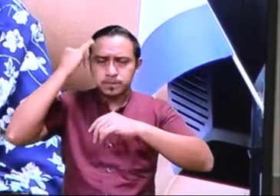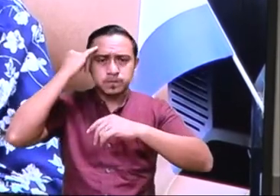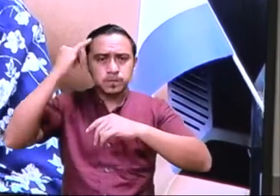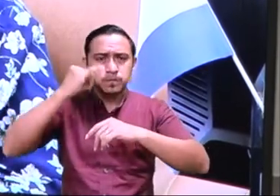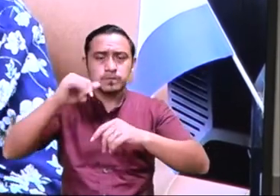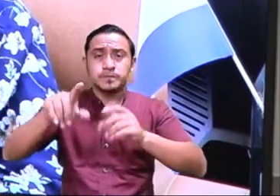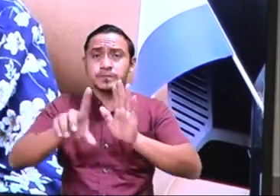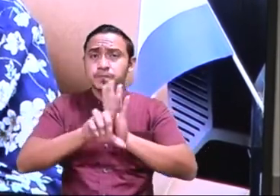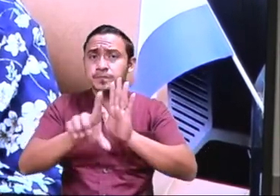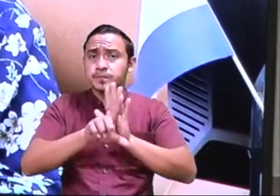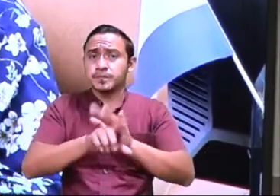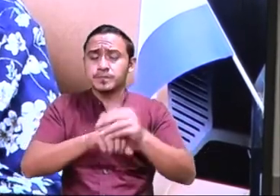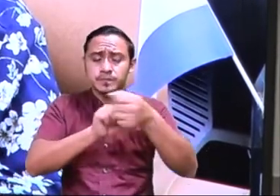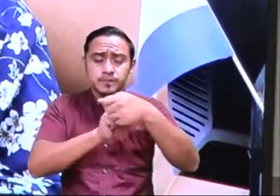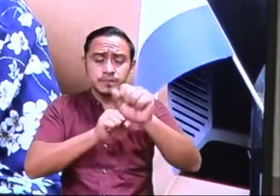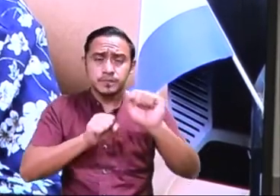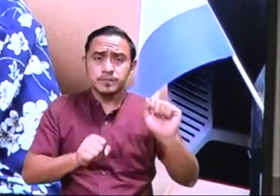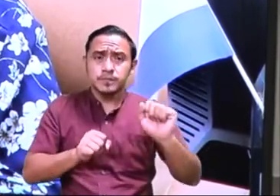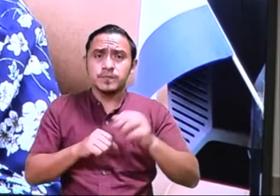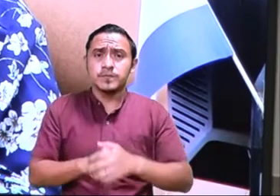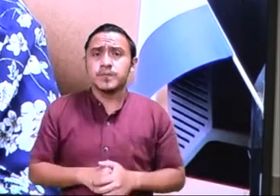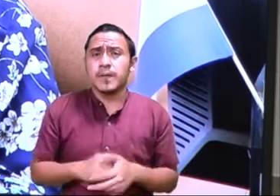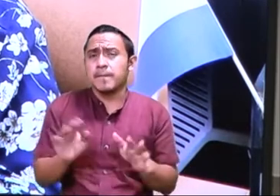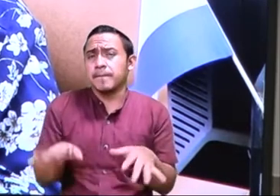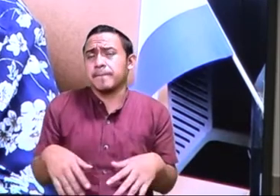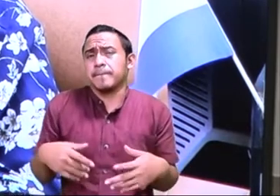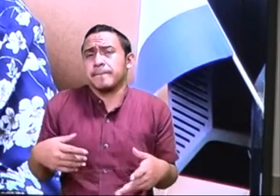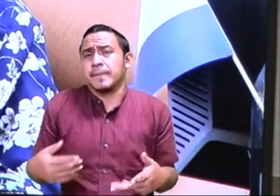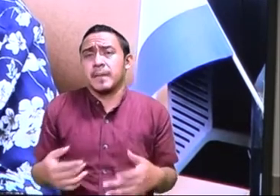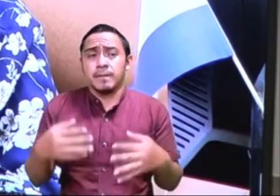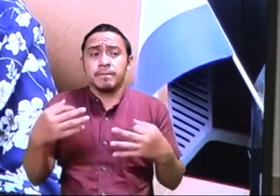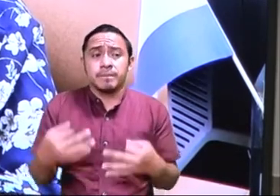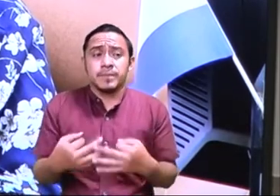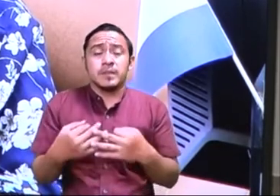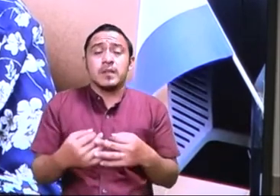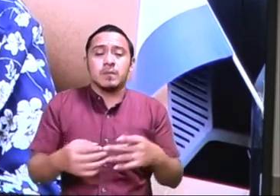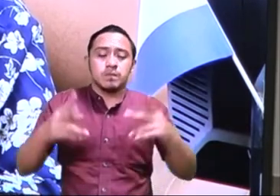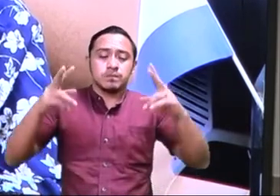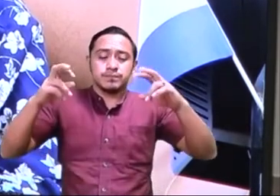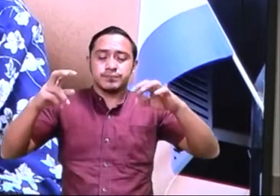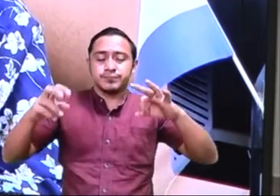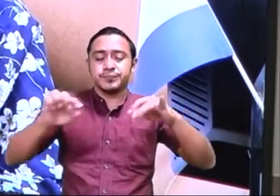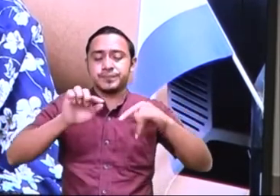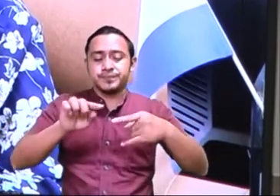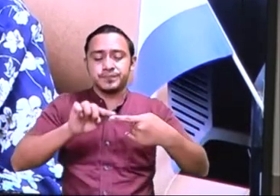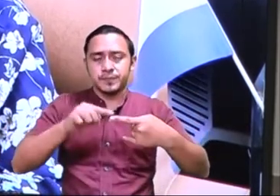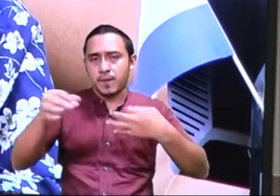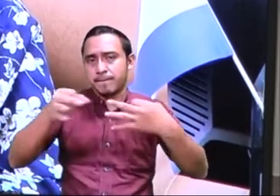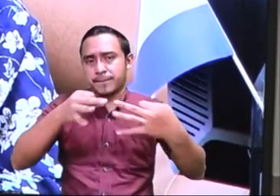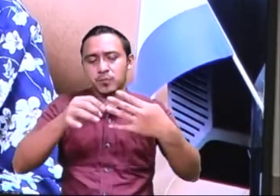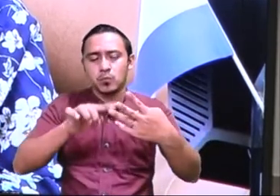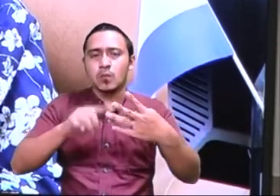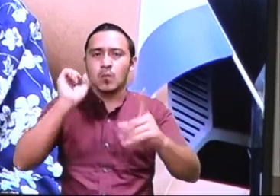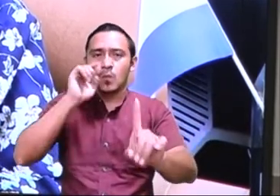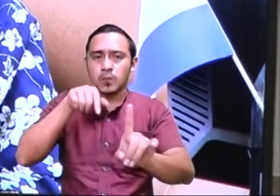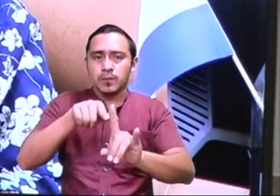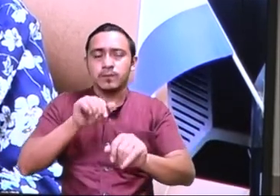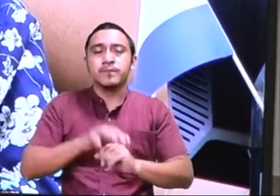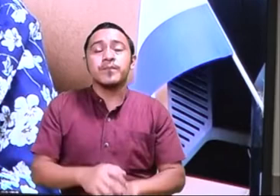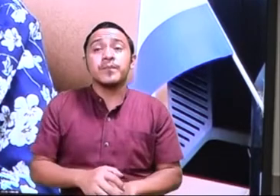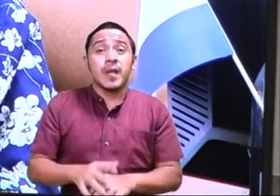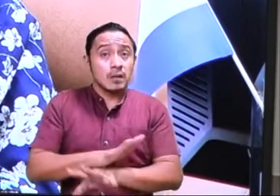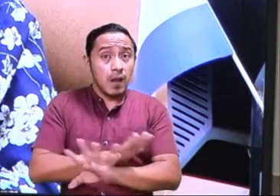de decreto legislativo con la finalidad de examinar su contenido, fundamento y objeto. Todo